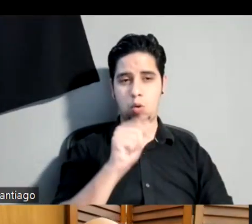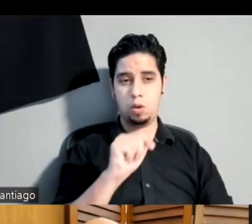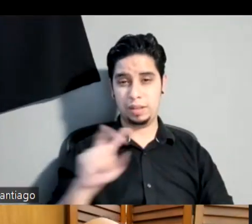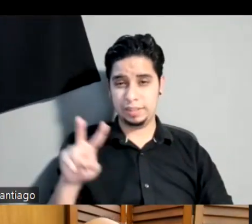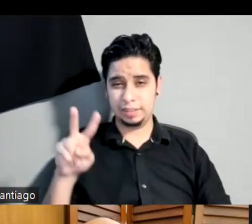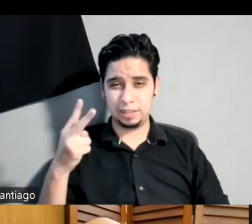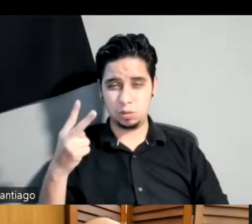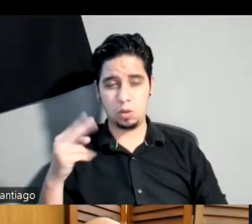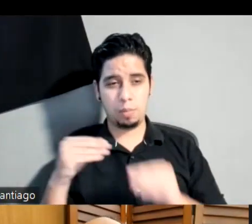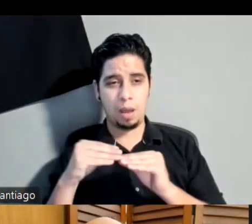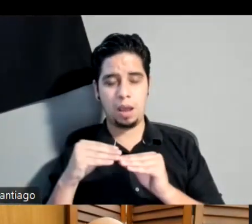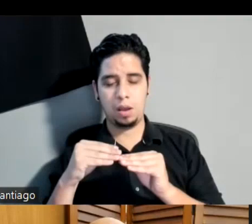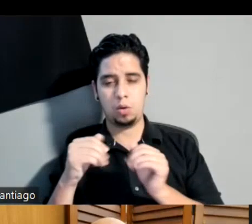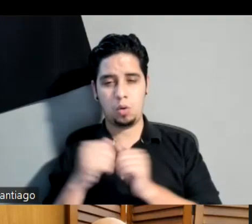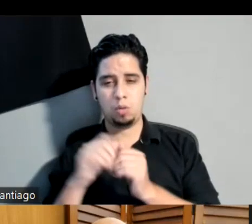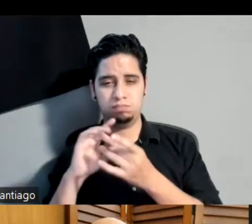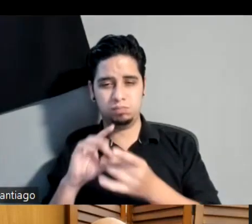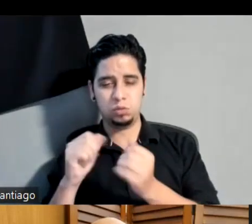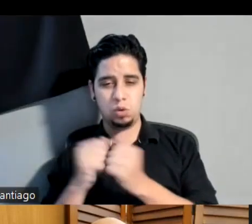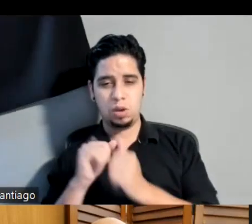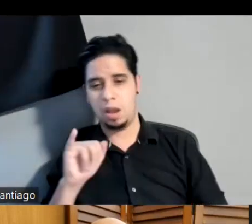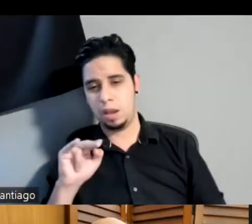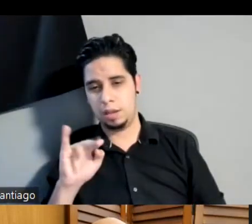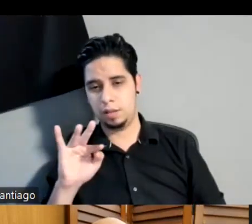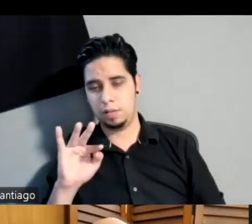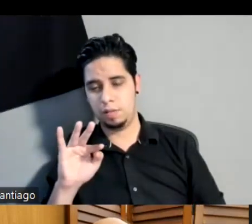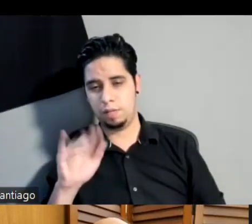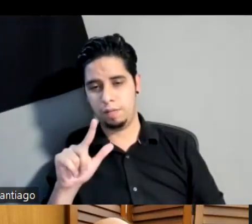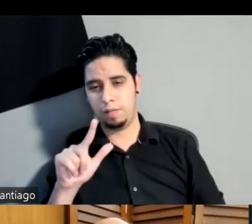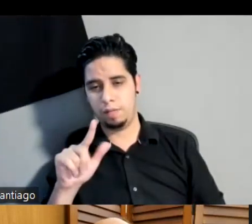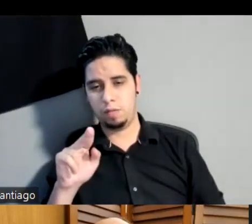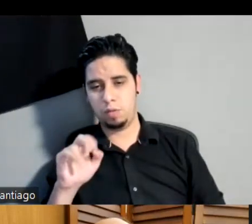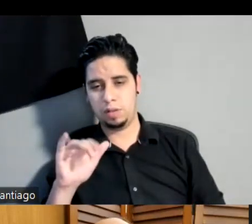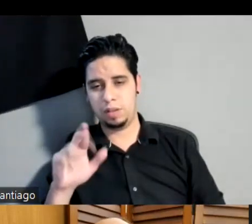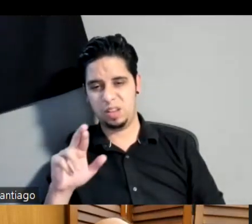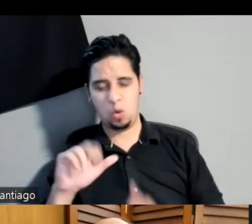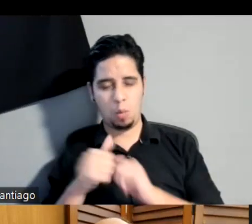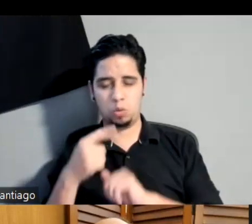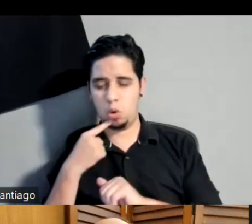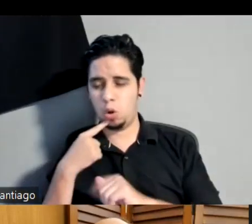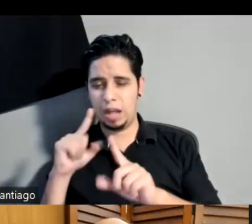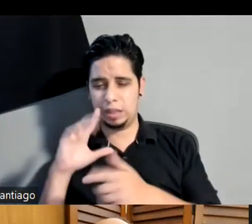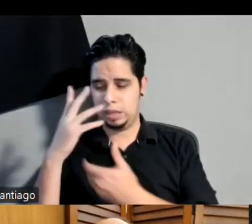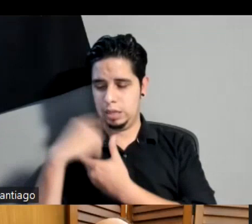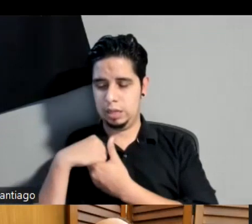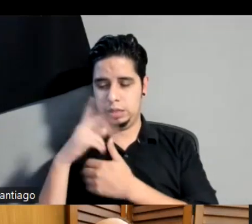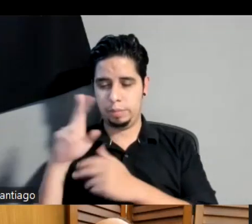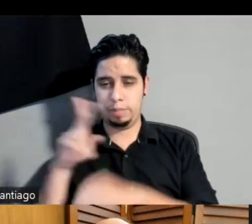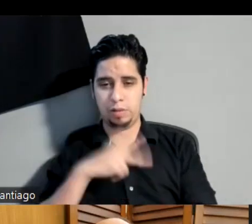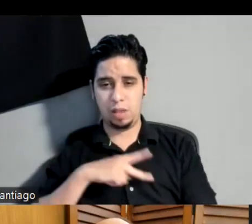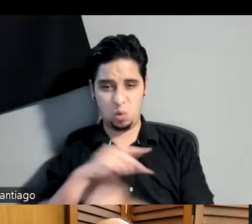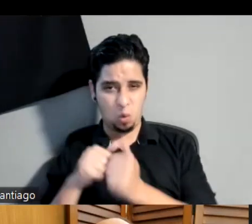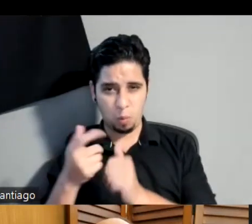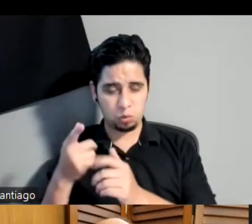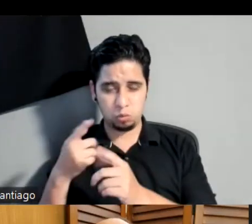el influencer, como... ¿Cómo tú lograste ese clic con ese segundo? ¿Cómo tú lo logras?